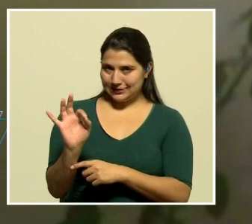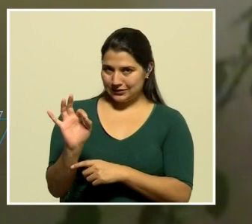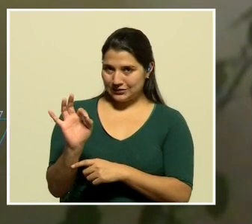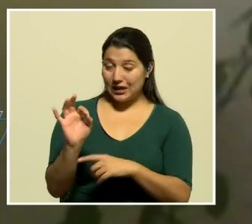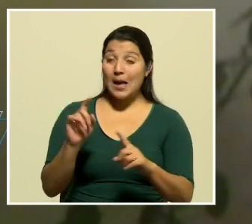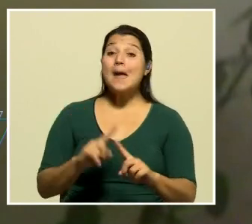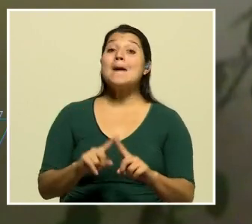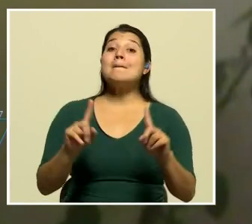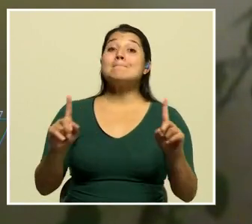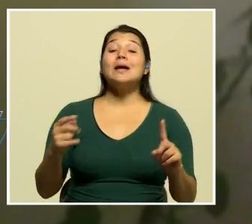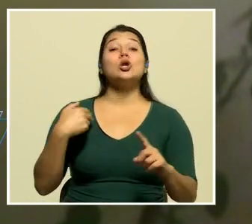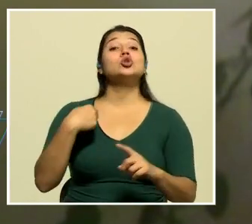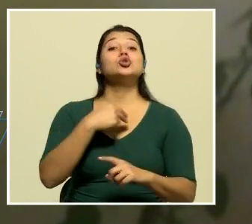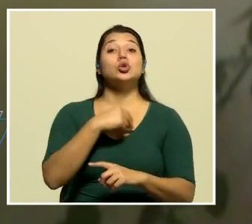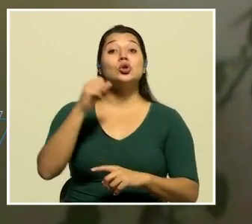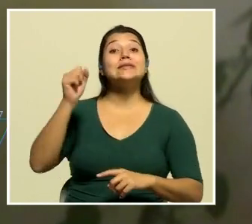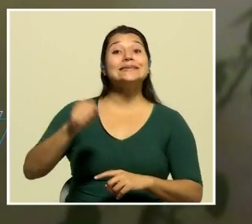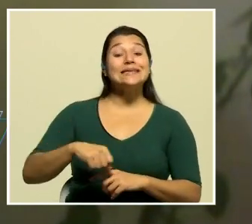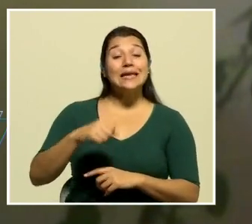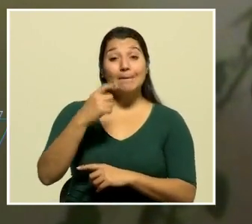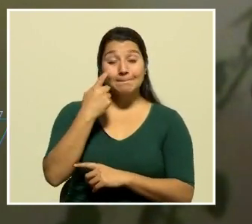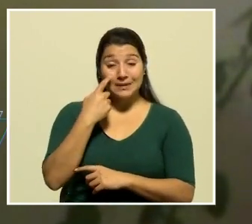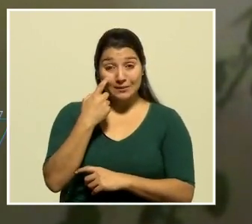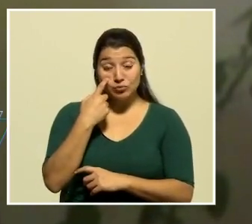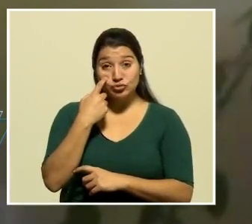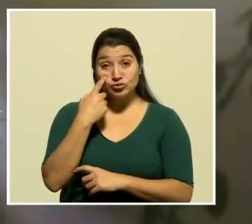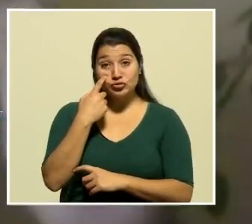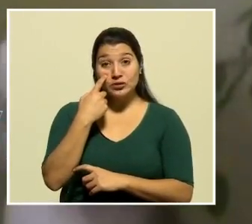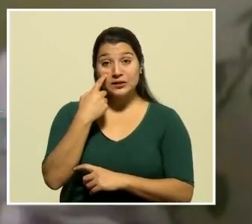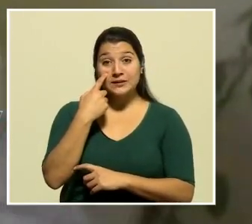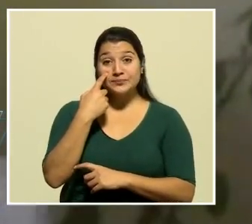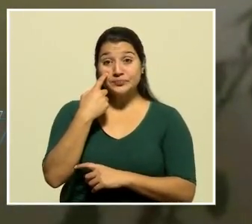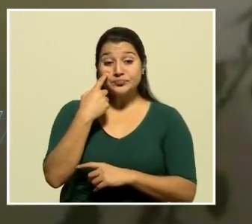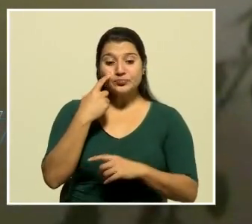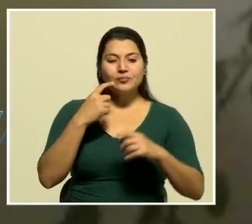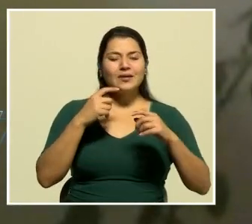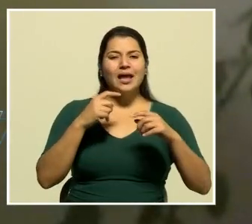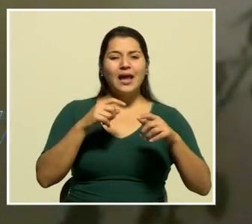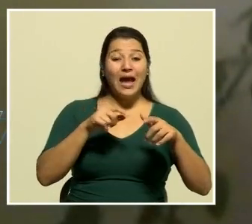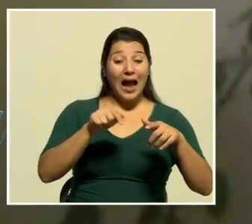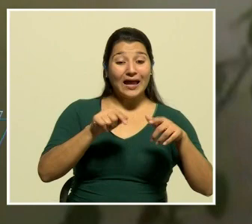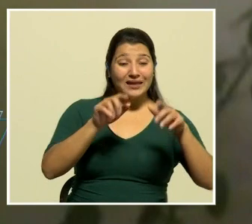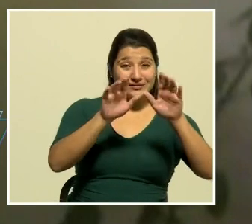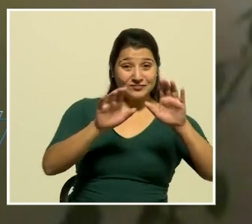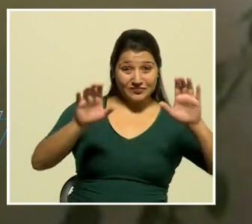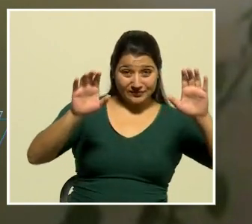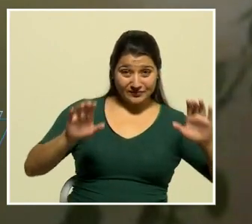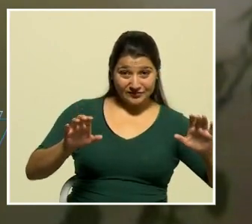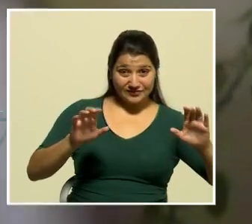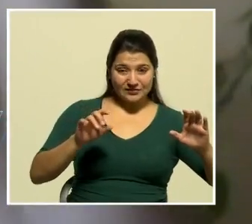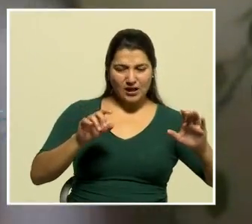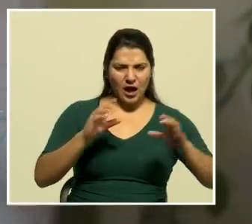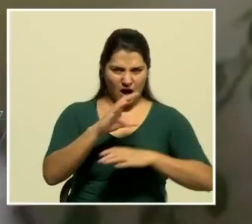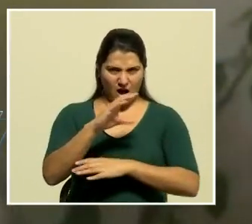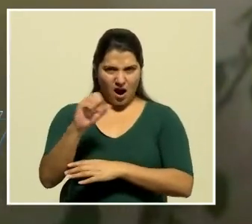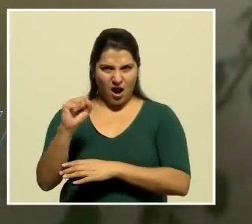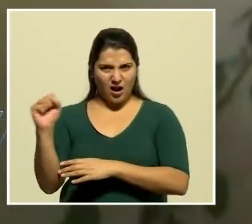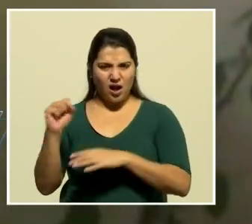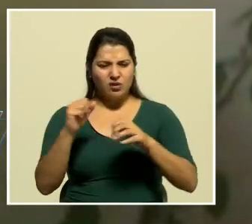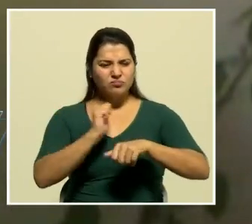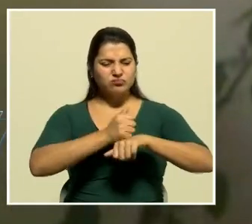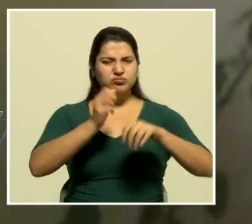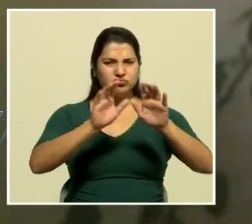embargo, sí vimos el lugar donde las carpas que armaron afuera. Nosotros estuvimos con mascarilla, con